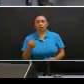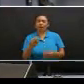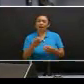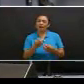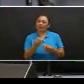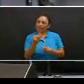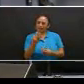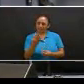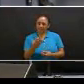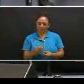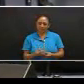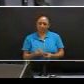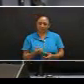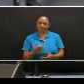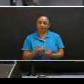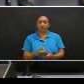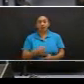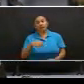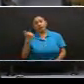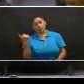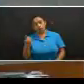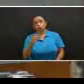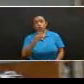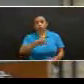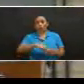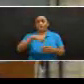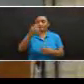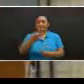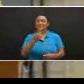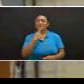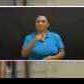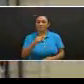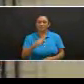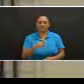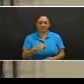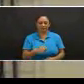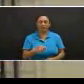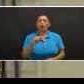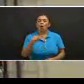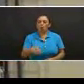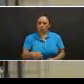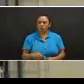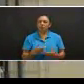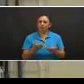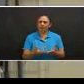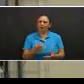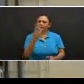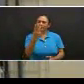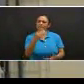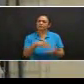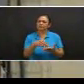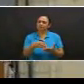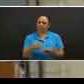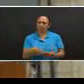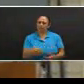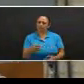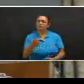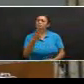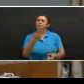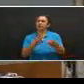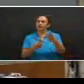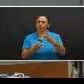Y se le paga 1.500. El otro mes le dice, mira, mejor sí te voy a pagar, no, hoy te voy a pagar 3.000, porque ya vinieron los del